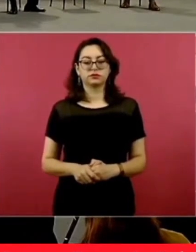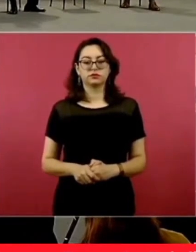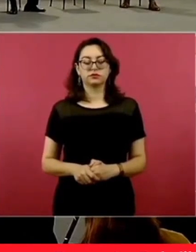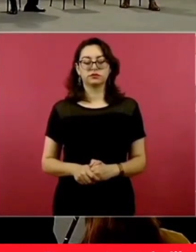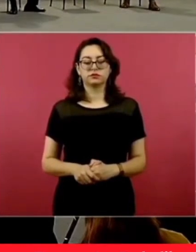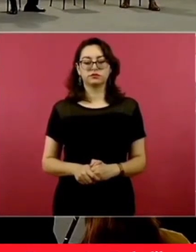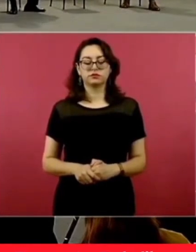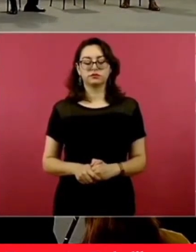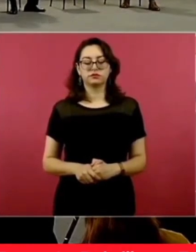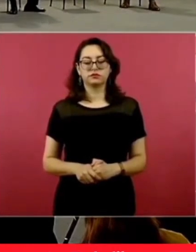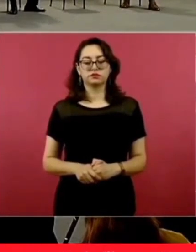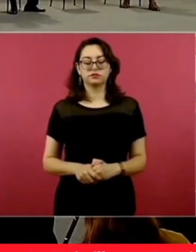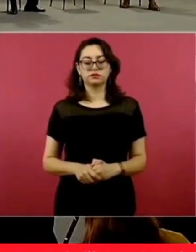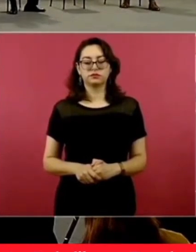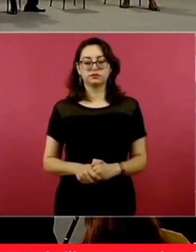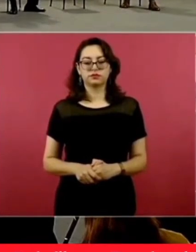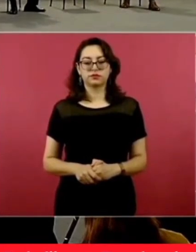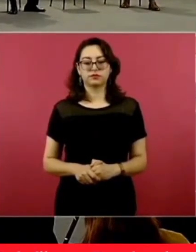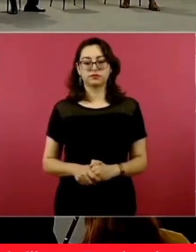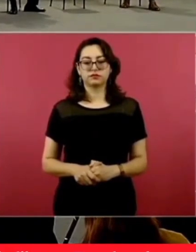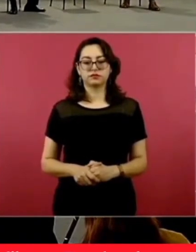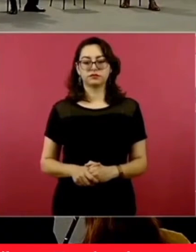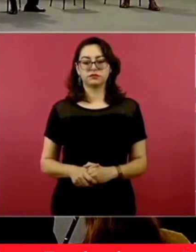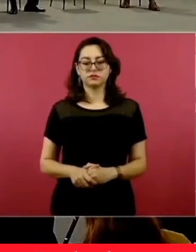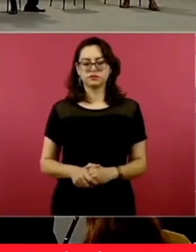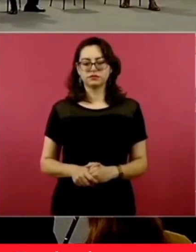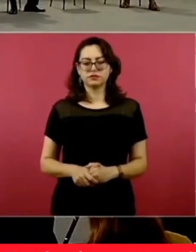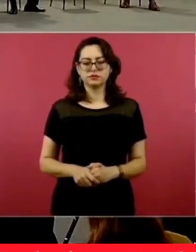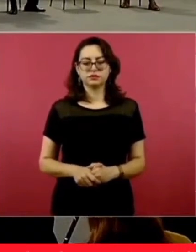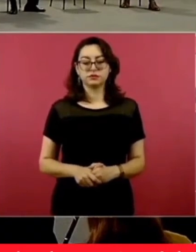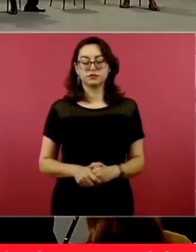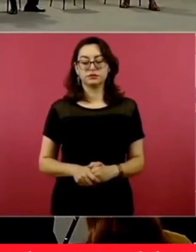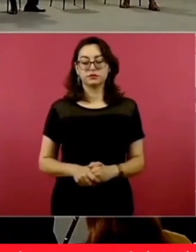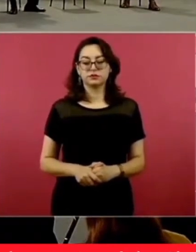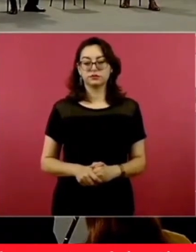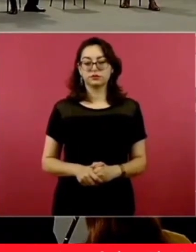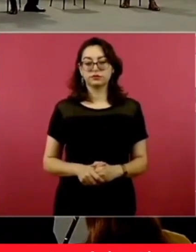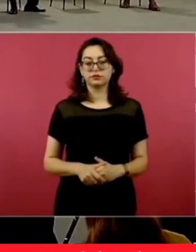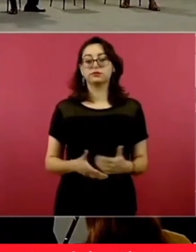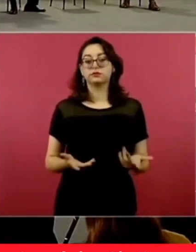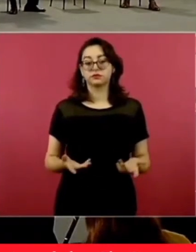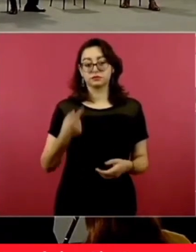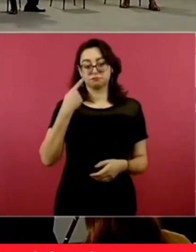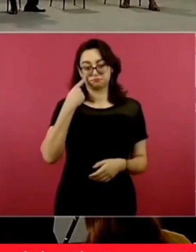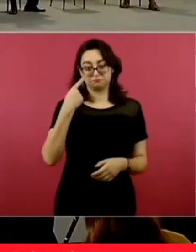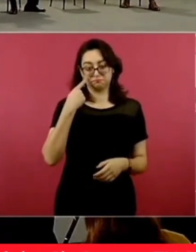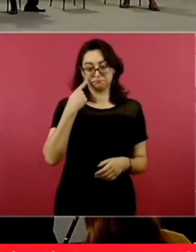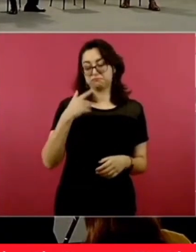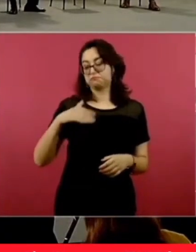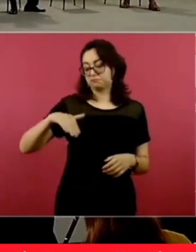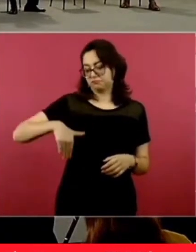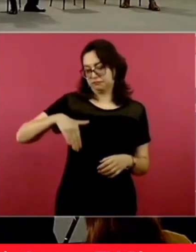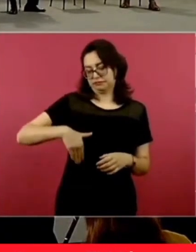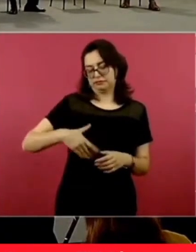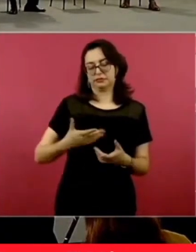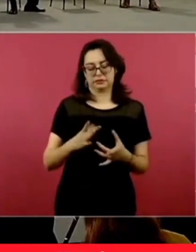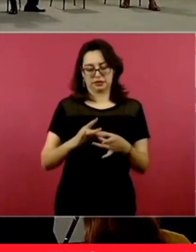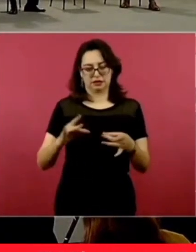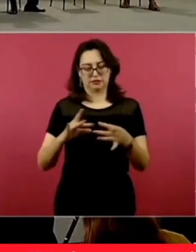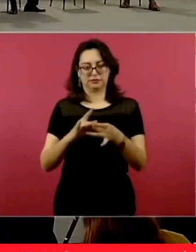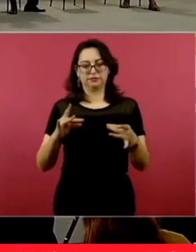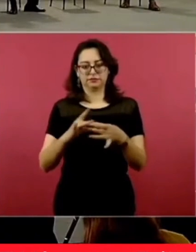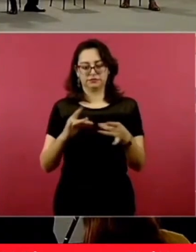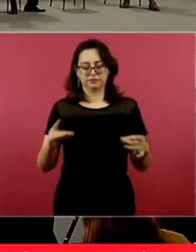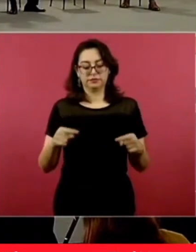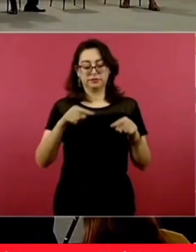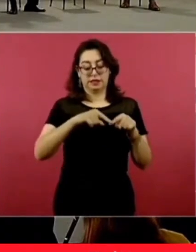señalar, como ya mencionaba el licenciado Jorge Nuño, que dentro del tramo de 15 kilómetros comprendidos entre